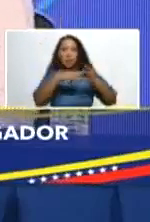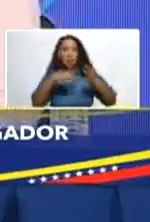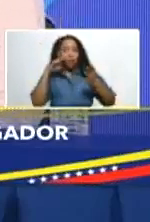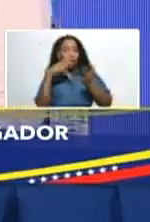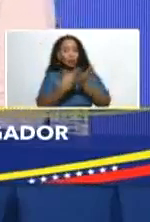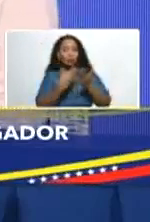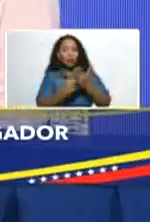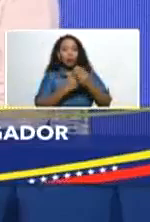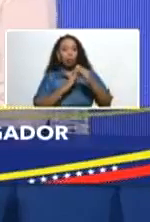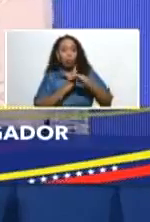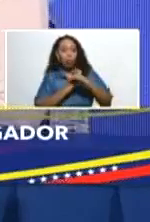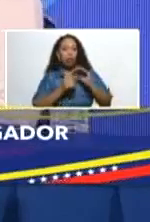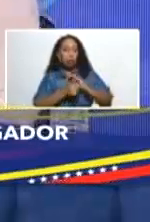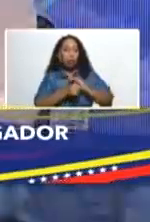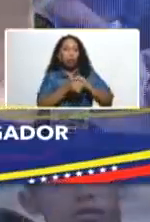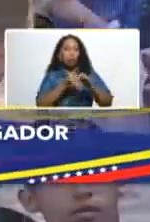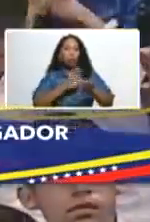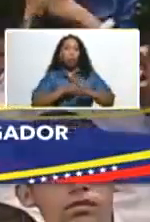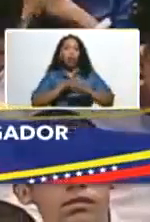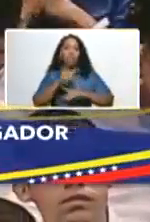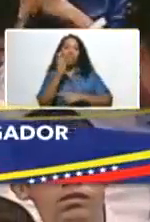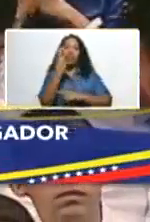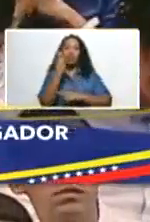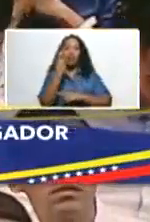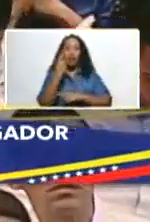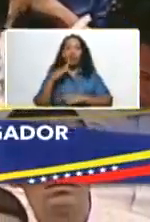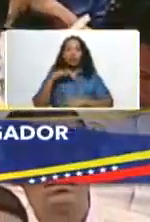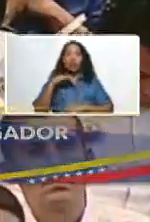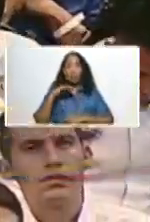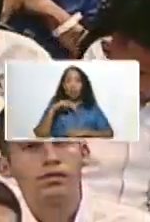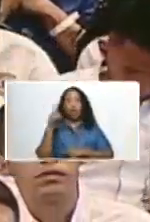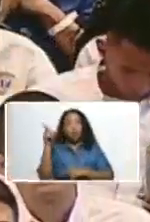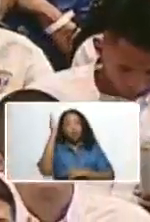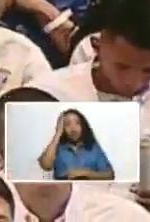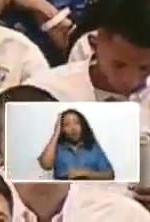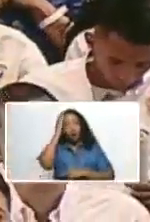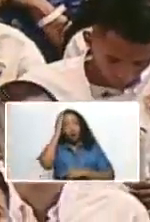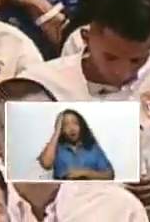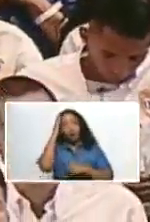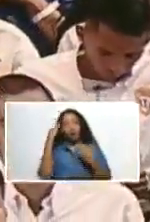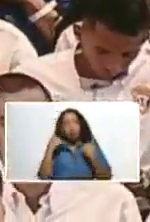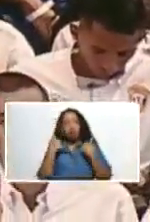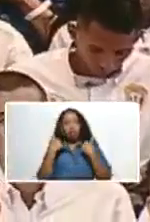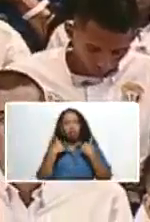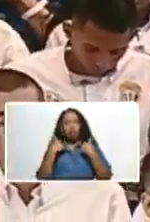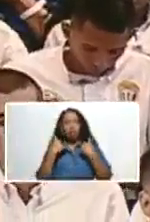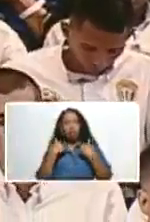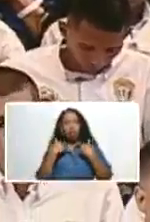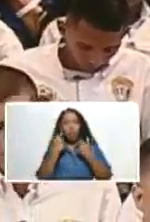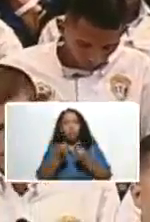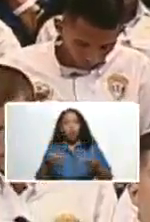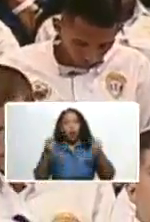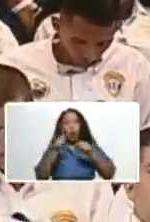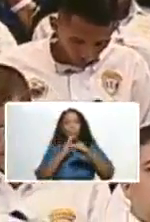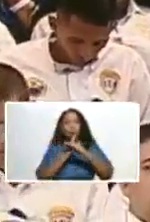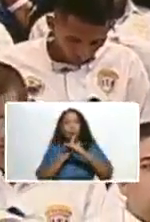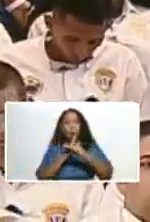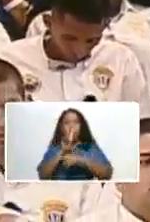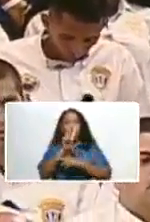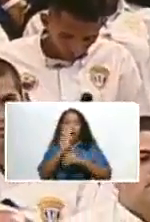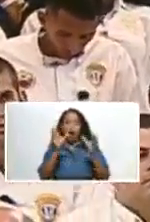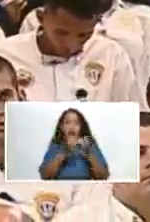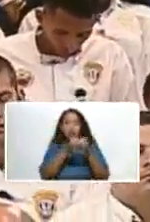teníamos retrasadas, producto porque el CICPC, y ellos lo saben, sufrieron las consecuencias del bloqueo. Nos paralizaron dos